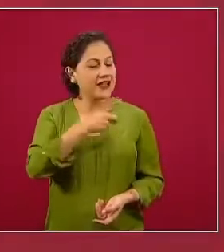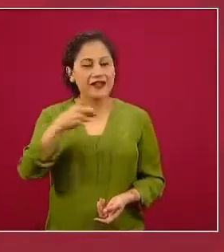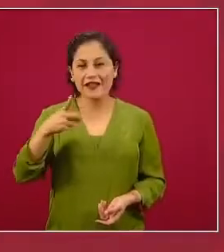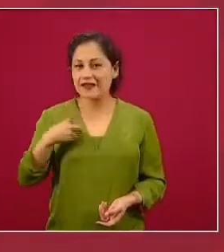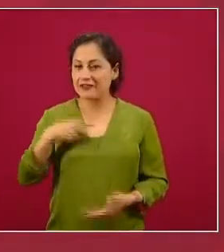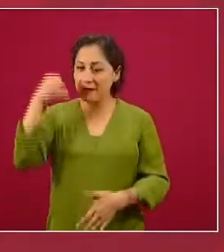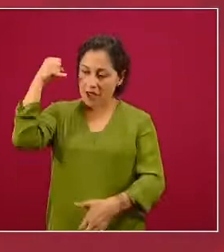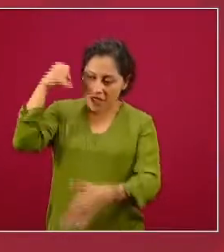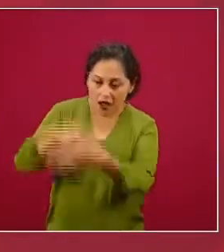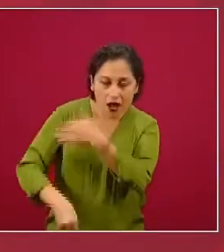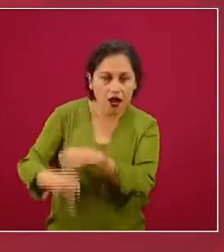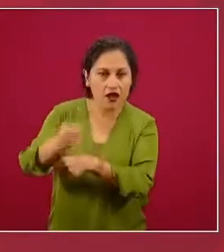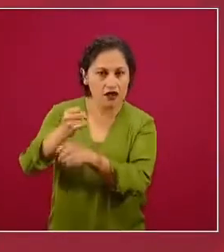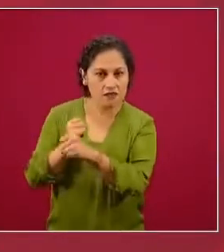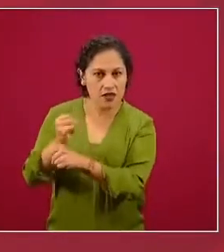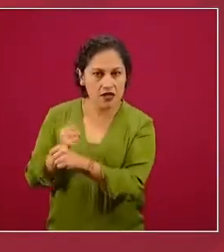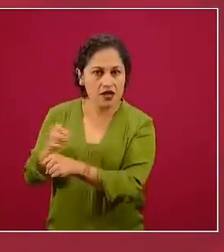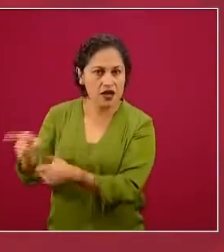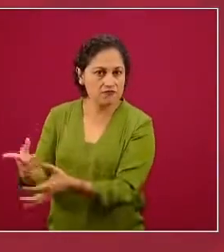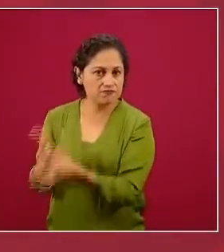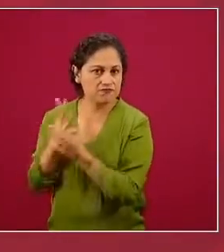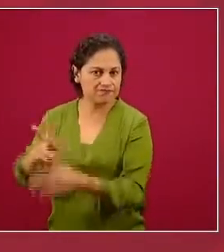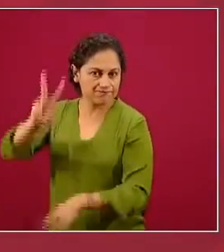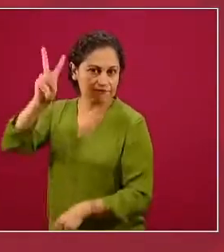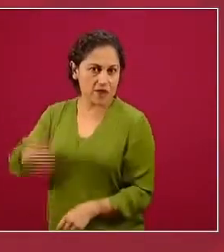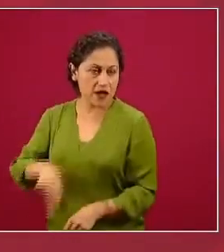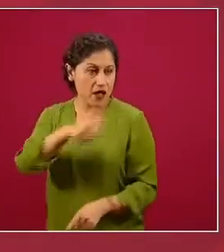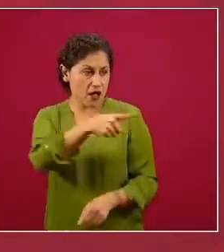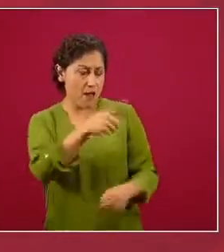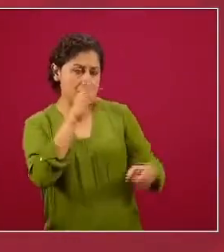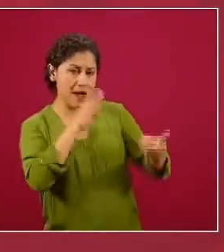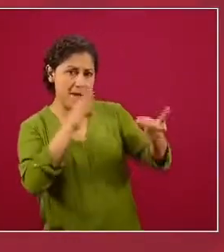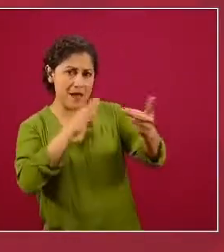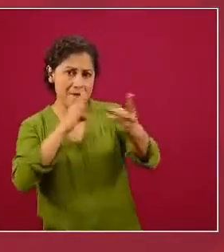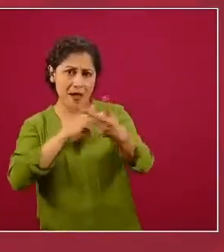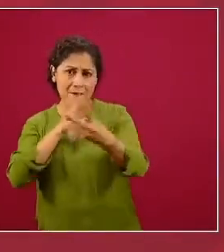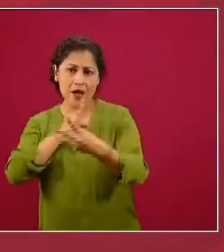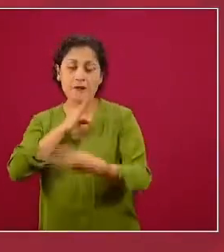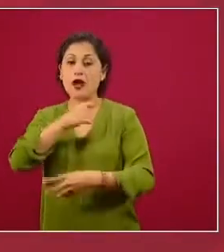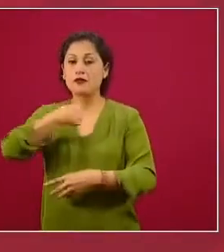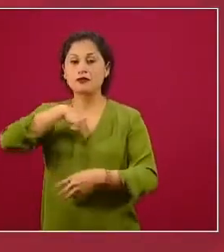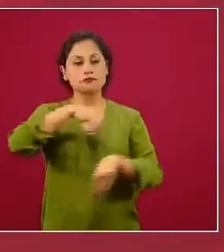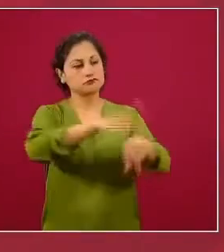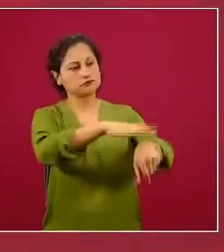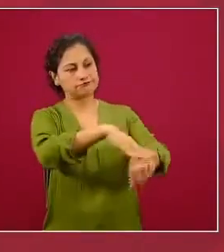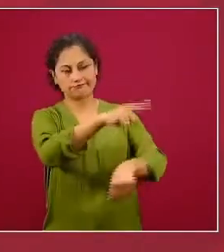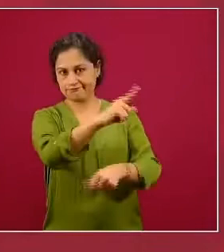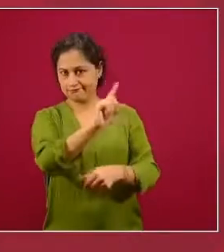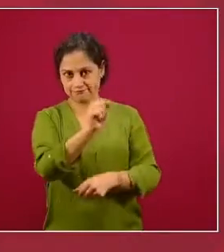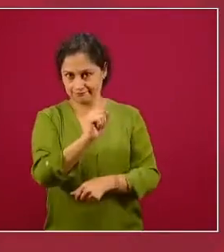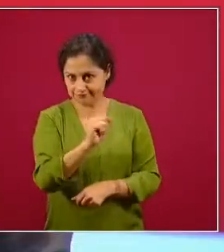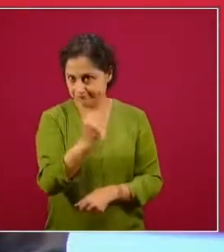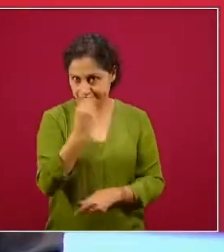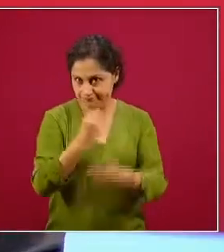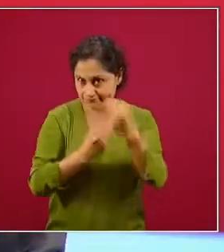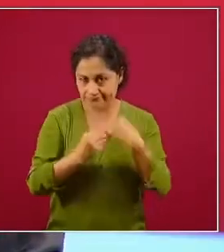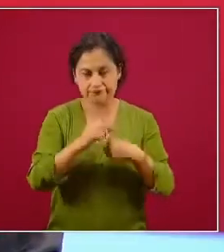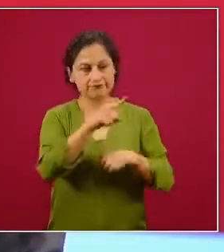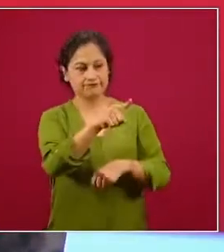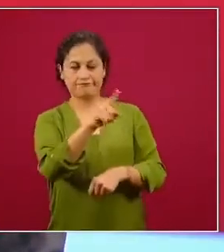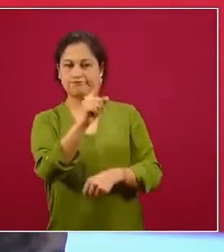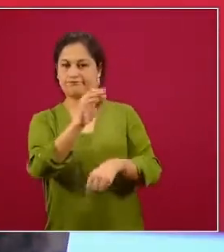daño y tenemos que disuadir su consumo para que menos personas